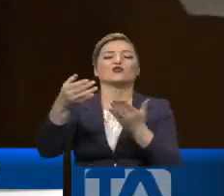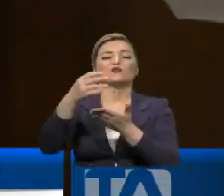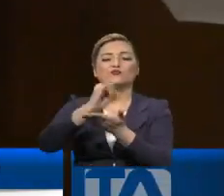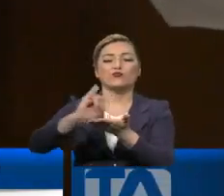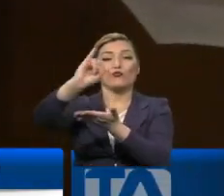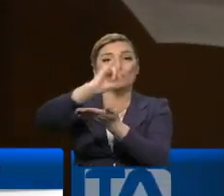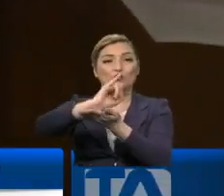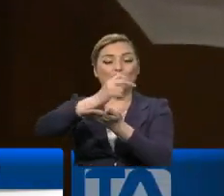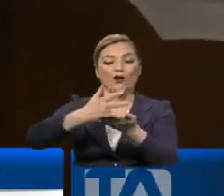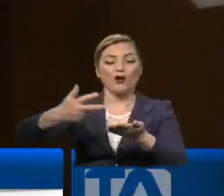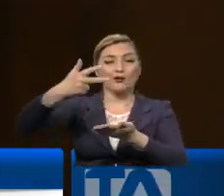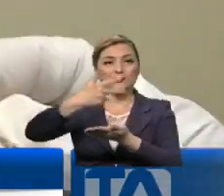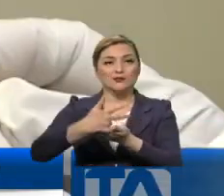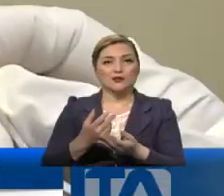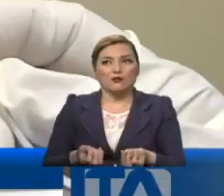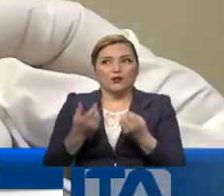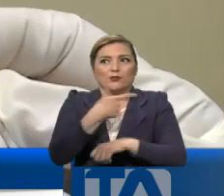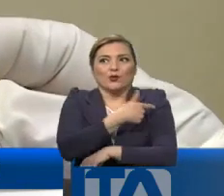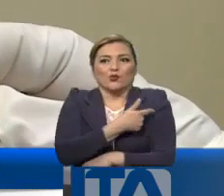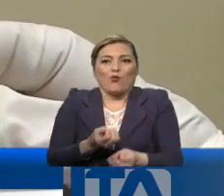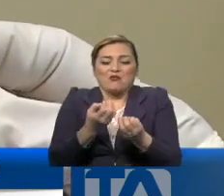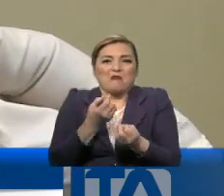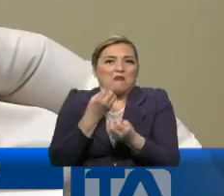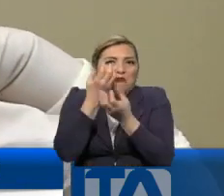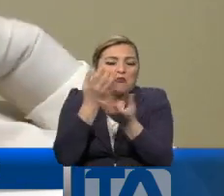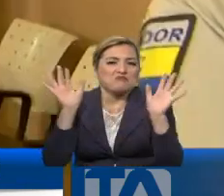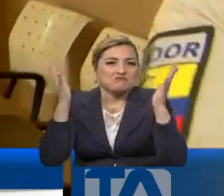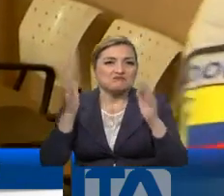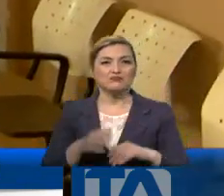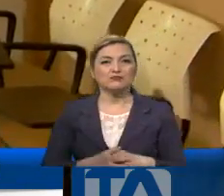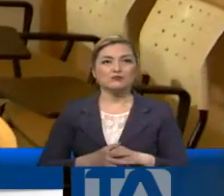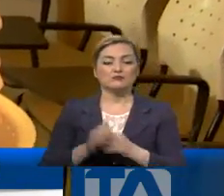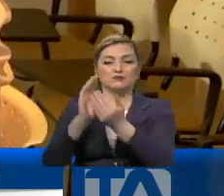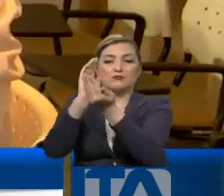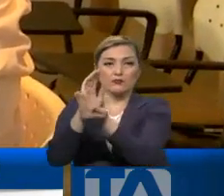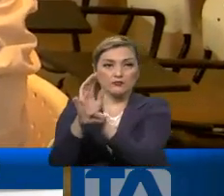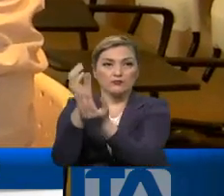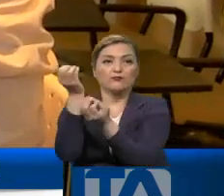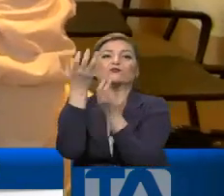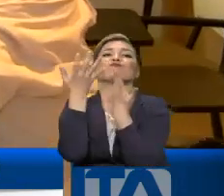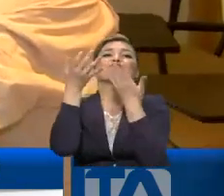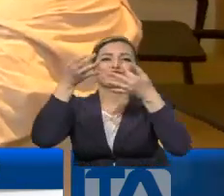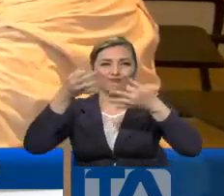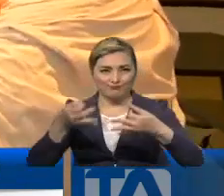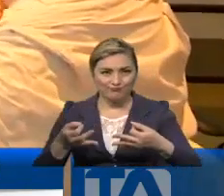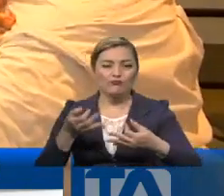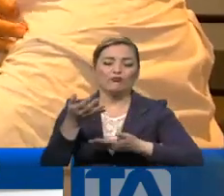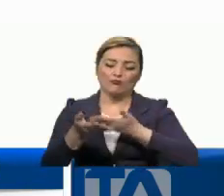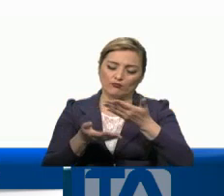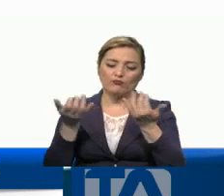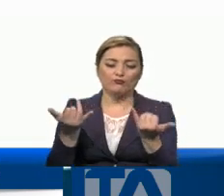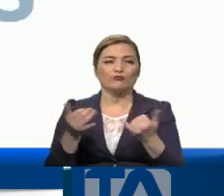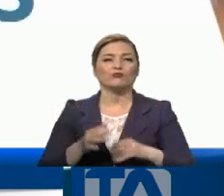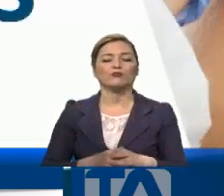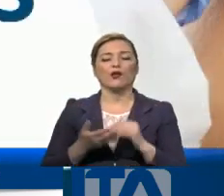Carchi, sin revelar tampoco cuántas vacunas se iban a colocar. Desde el Instituto Ecuatoriano de Seguridad Social sí compartieron información